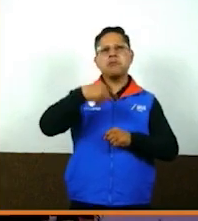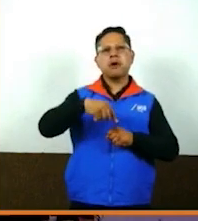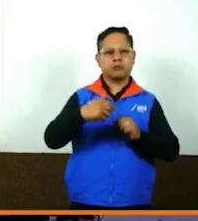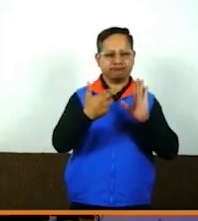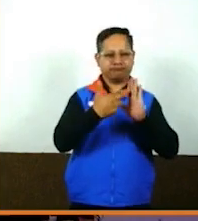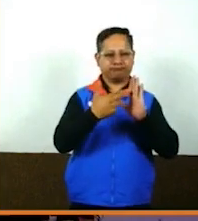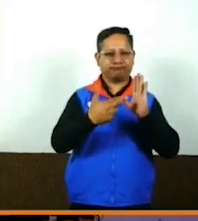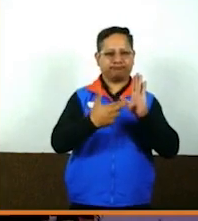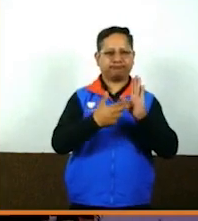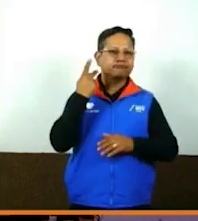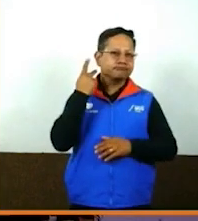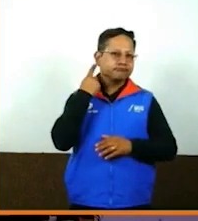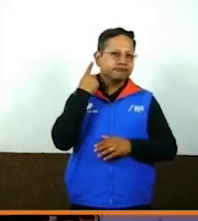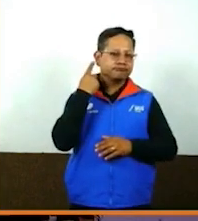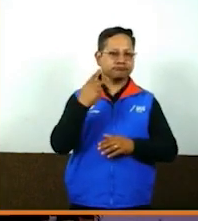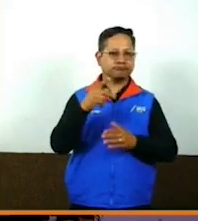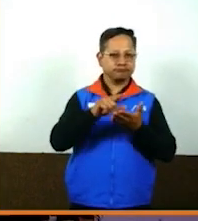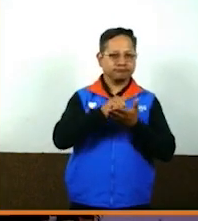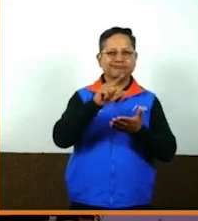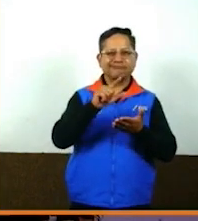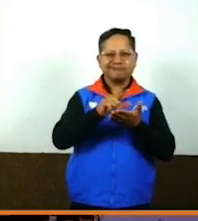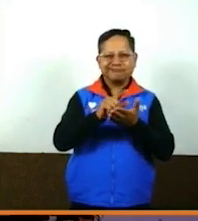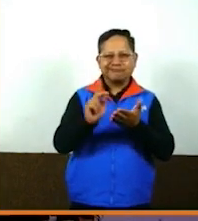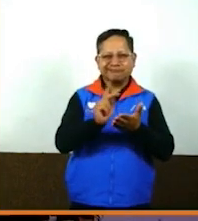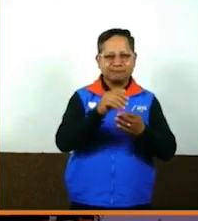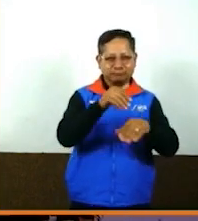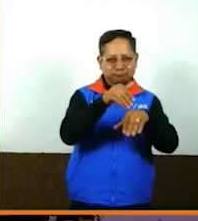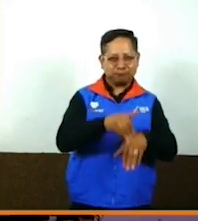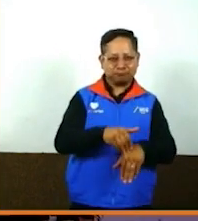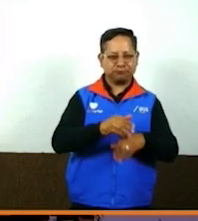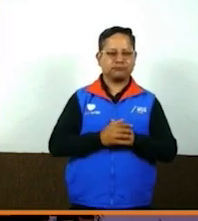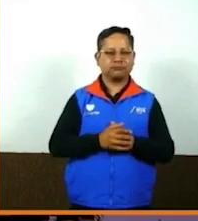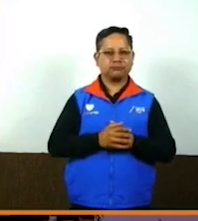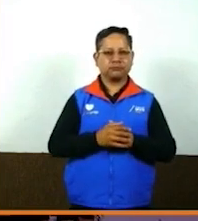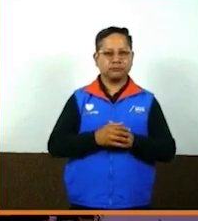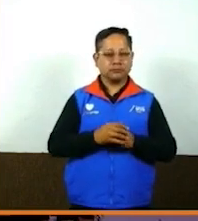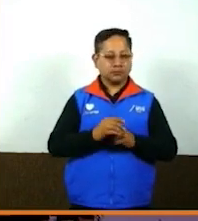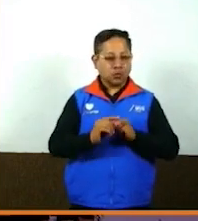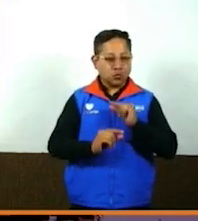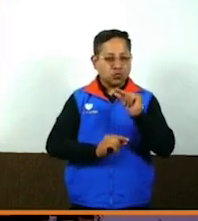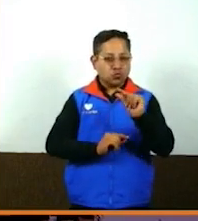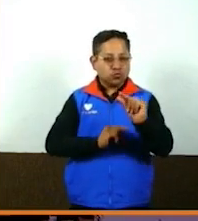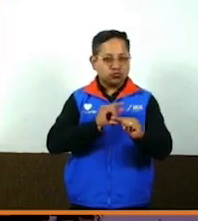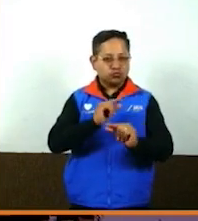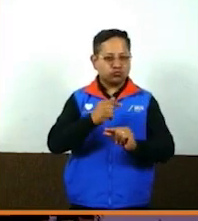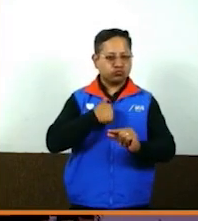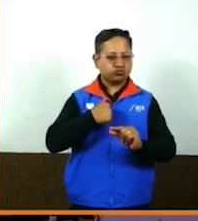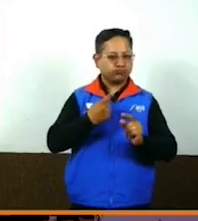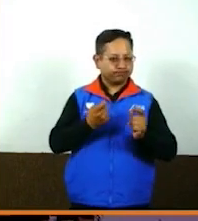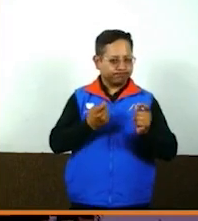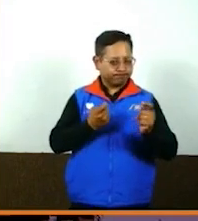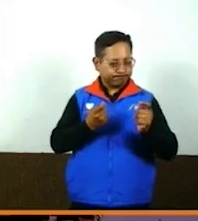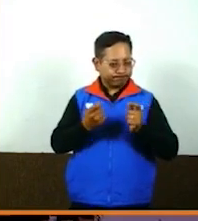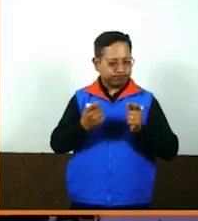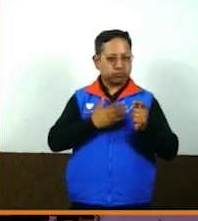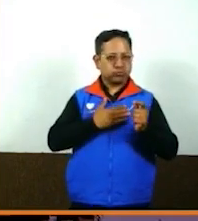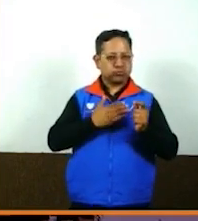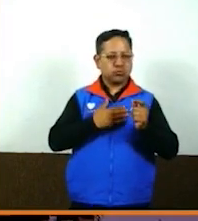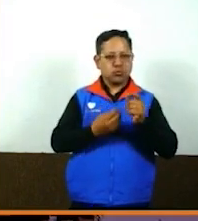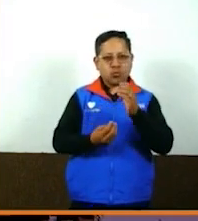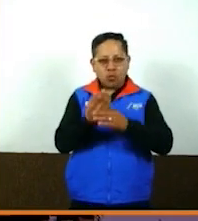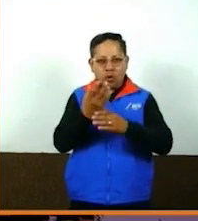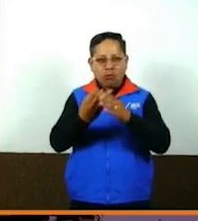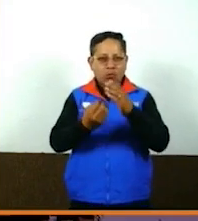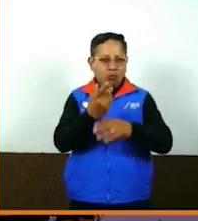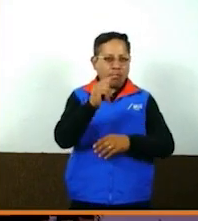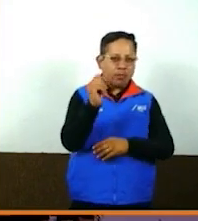lineamiento. Creo que con esto nosotros podemos ir tomando las riendas de las cosas nuevas que vayan a